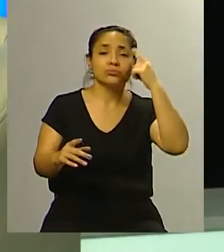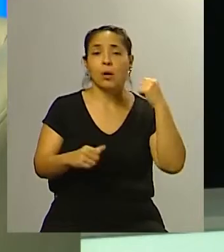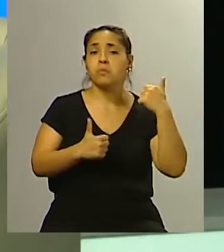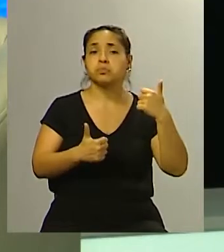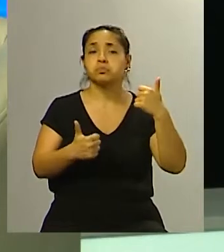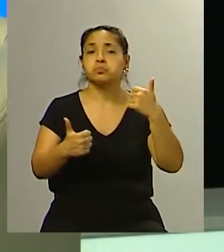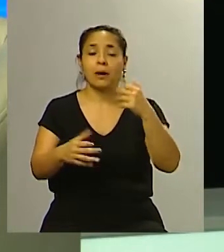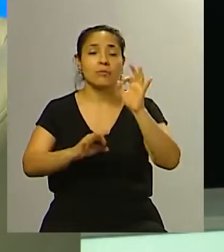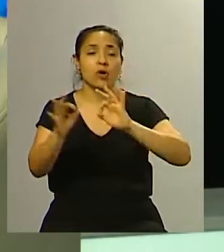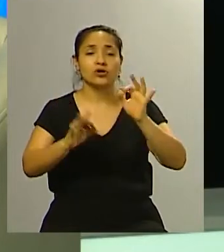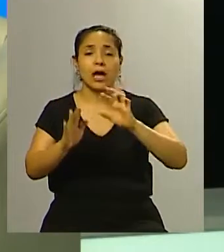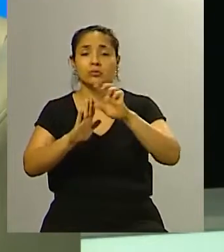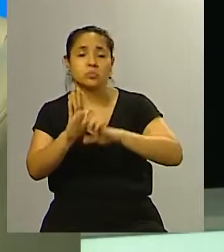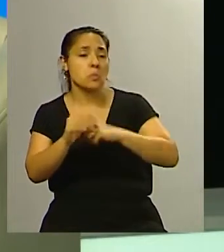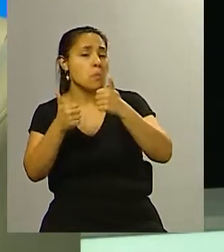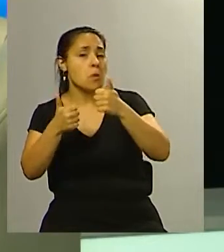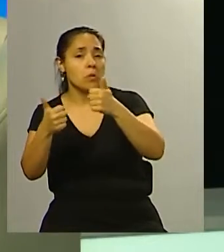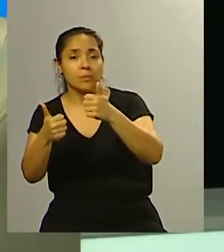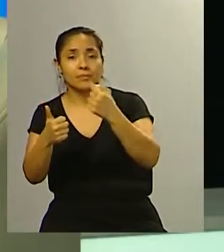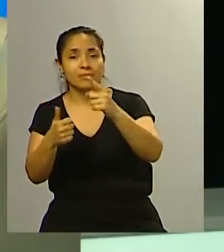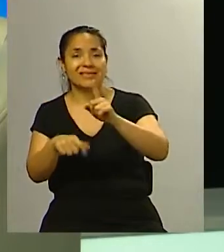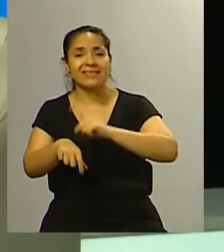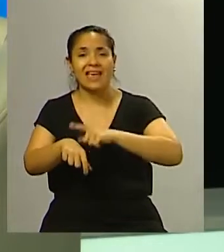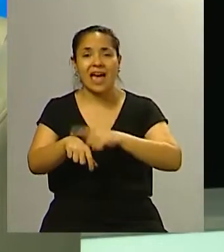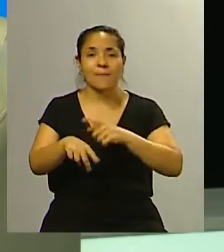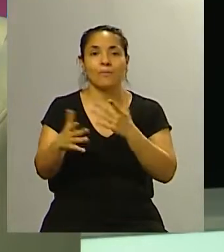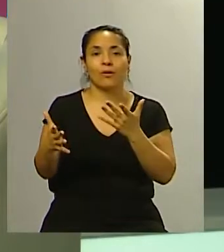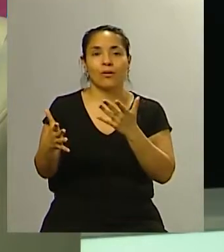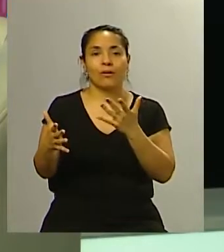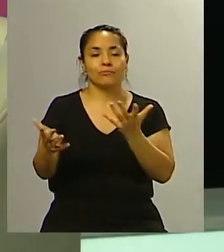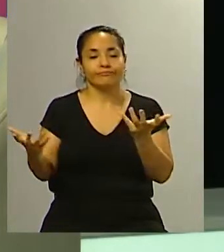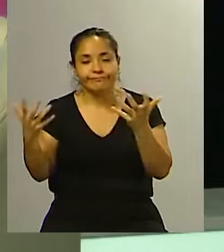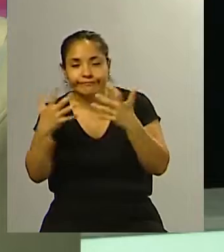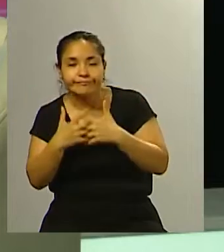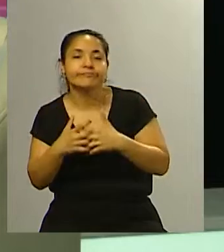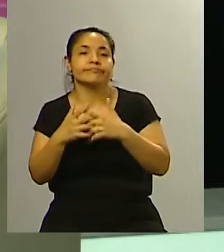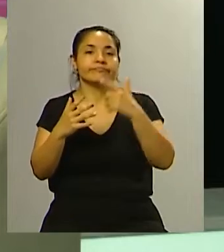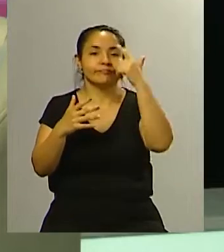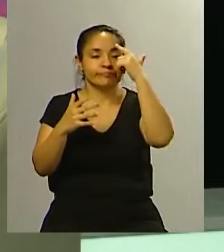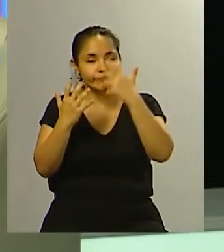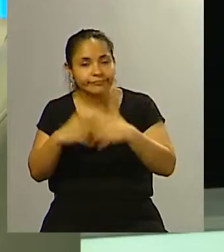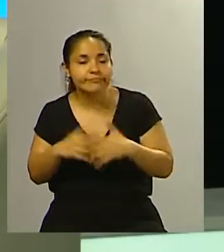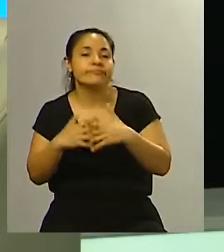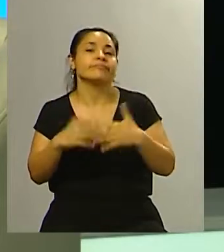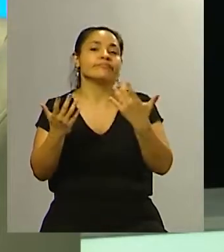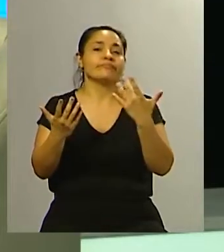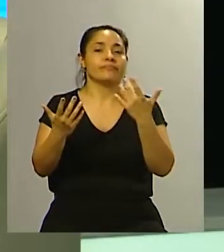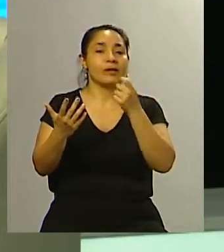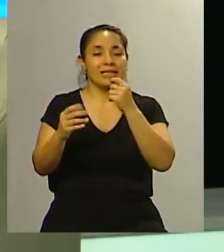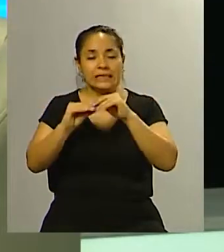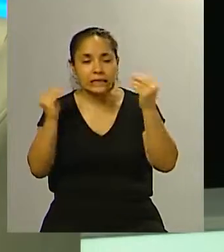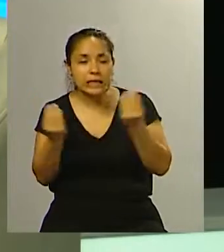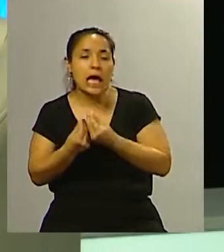de proyectos, de programas, pero después si no tenemos el tiempo para consolidar, para integrar, para hacer los cierres, nos